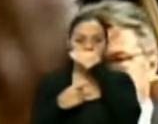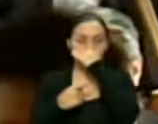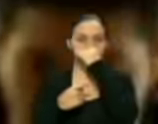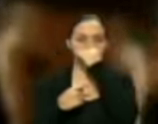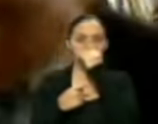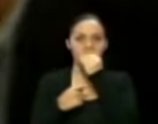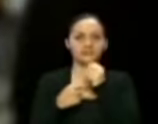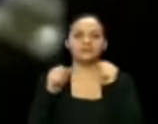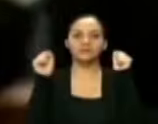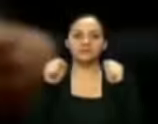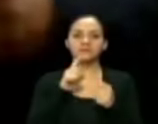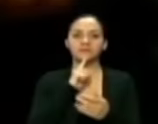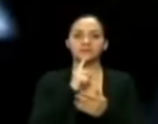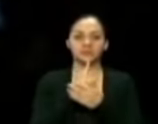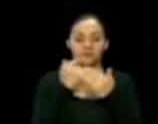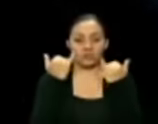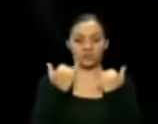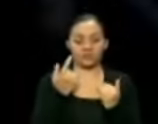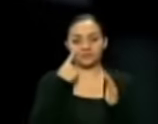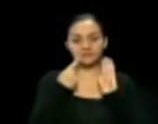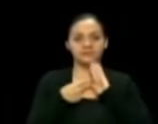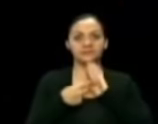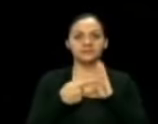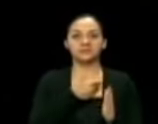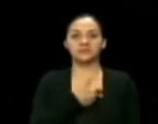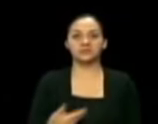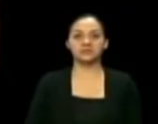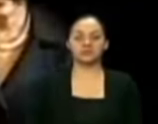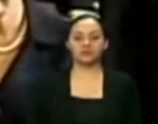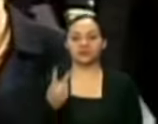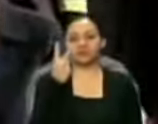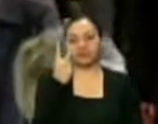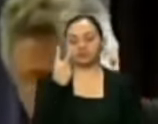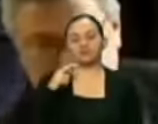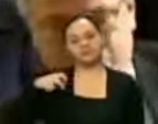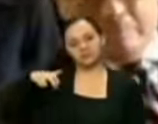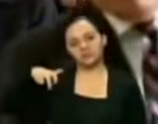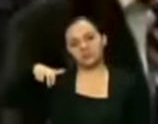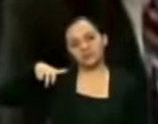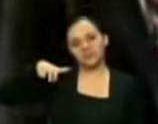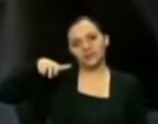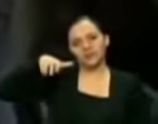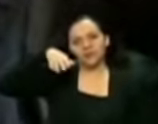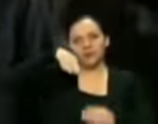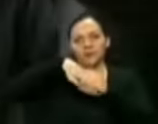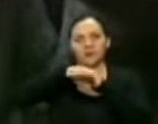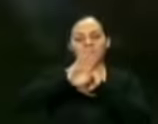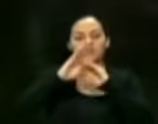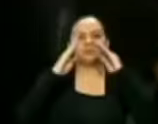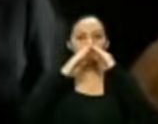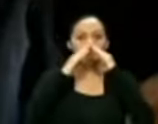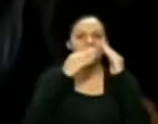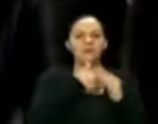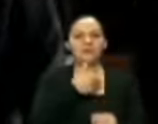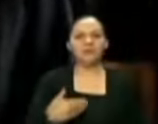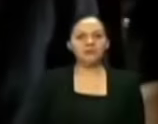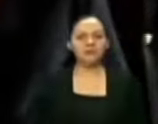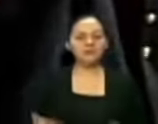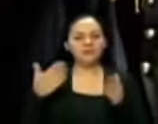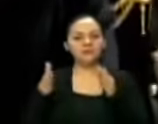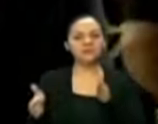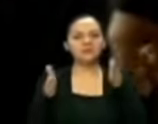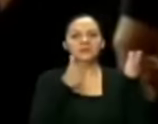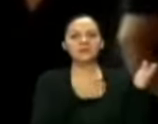Fernanda. Así es, Víctor. Ahora vemos a los mandatarios ingresando al Palacio de Carondelet para más adelante tener una